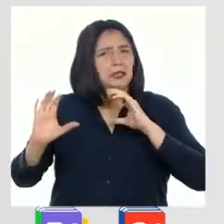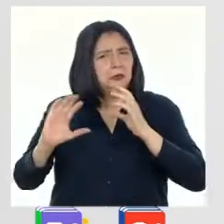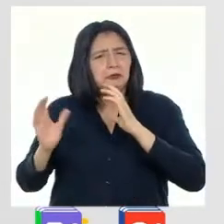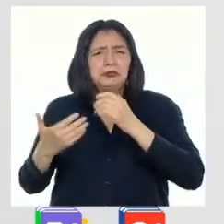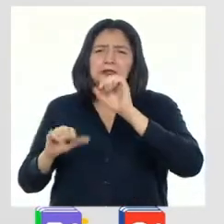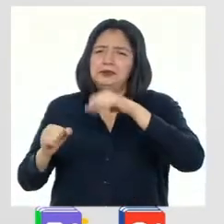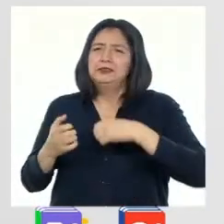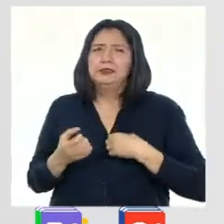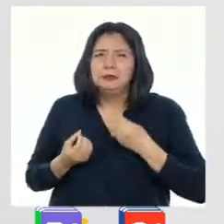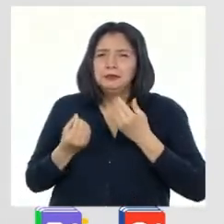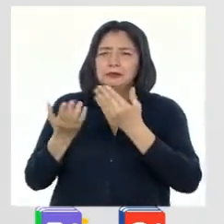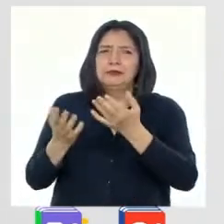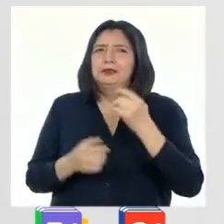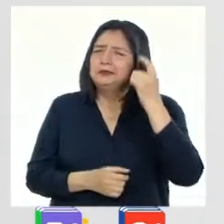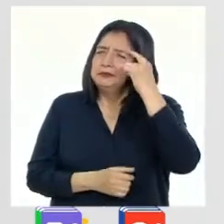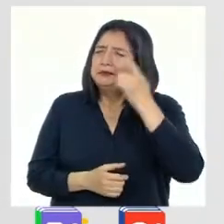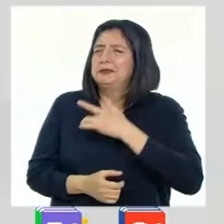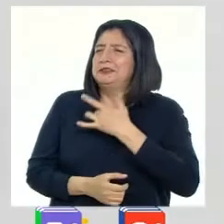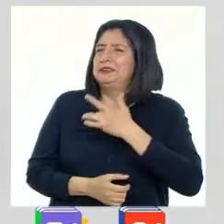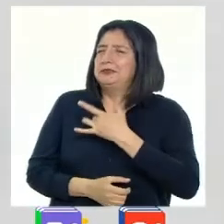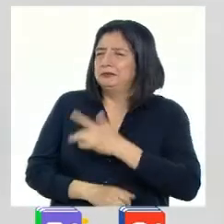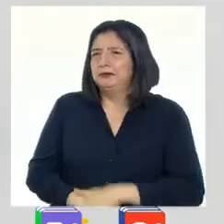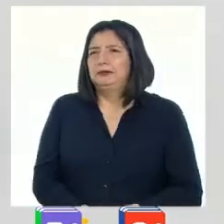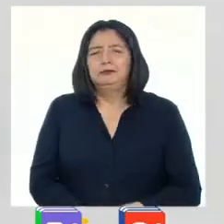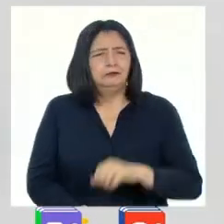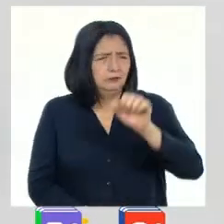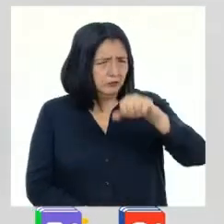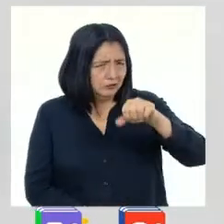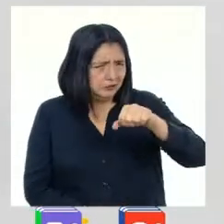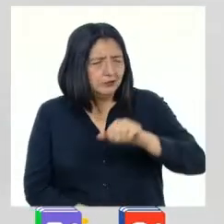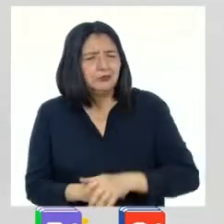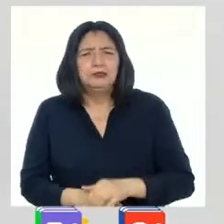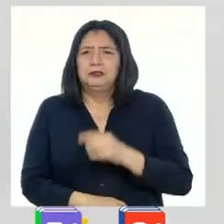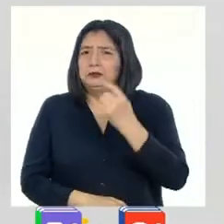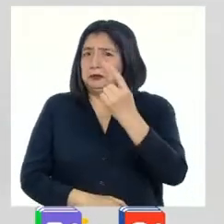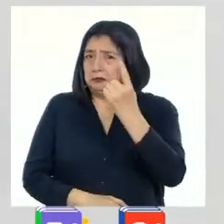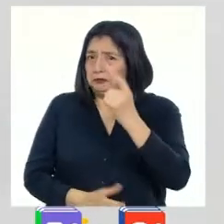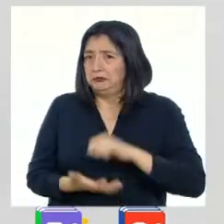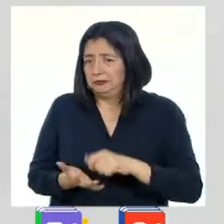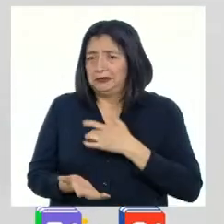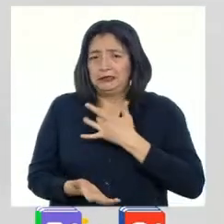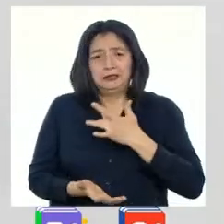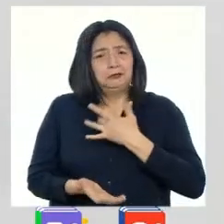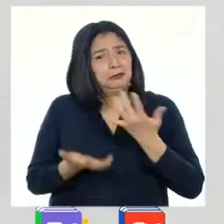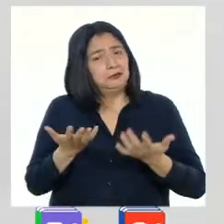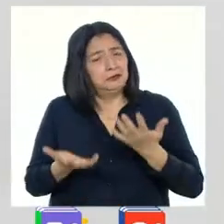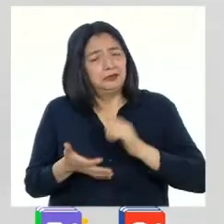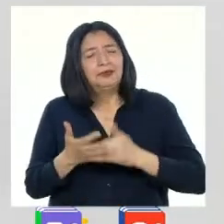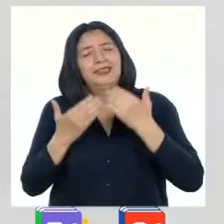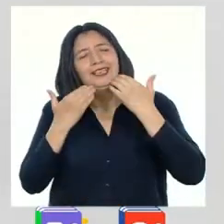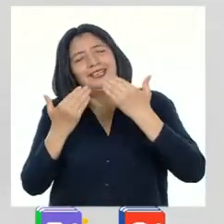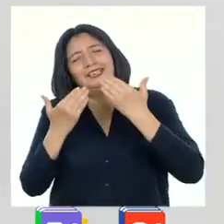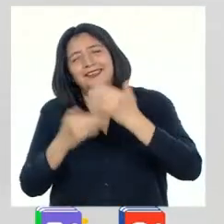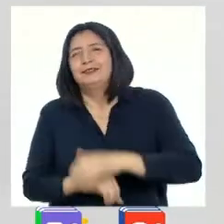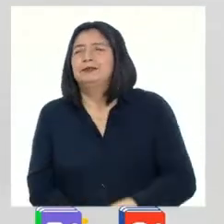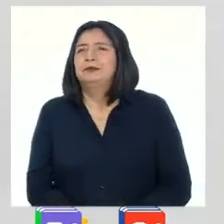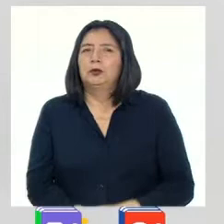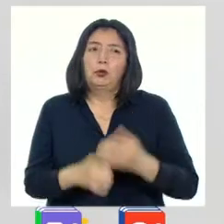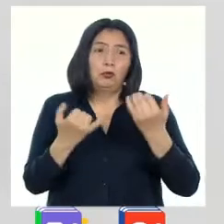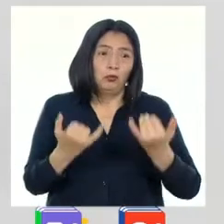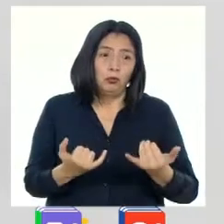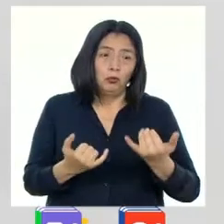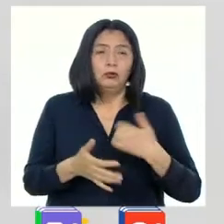y expresar nuestras reflexiones y sentimientos. Sí, Patty, y uno de esos sentimientos puede ser la gratitud.